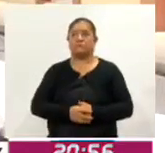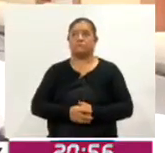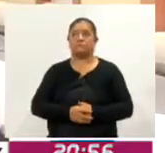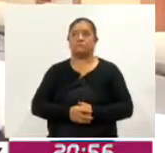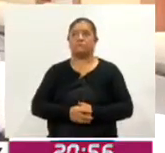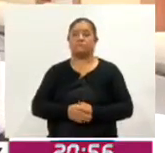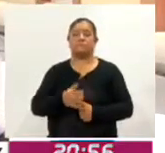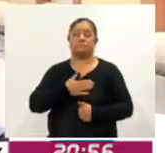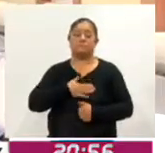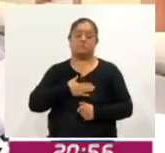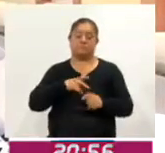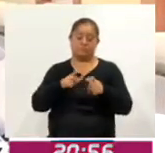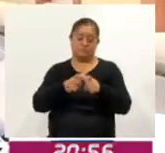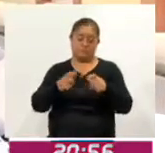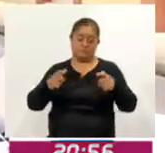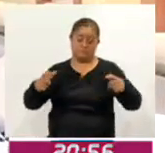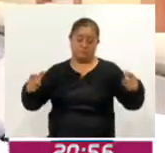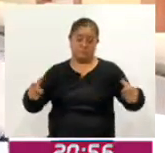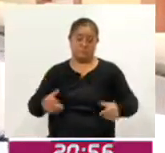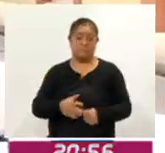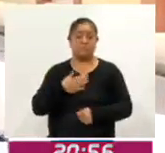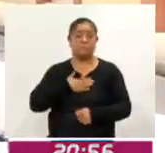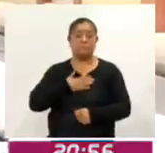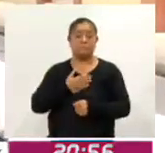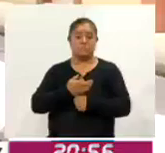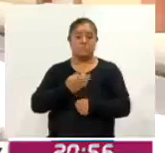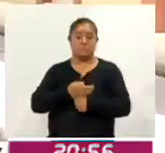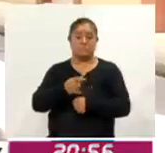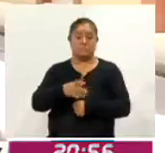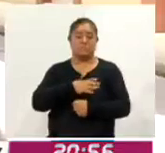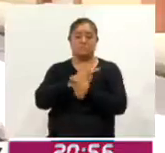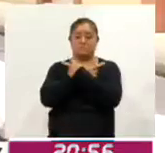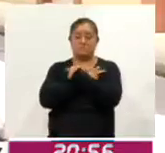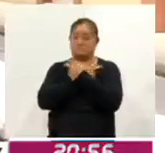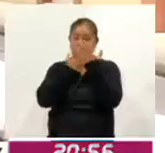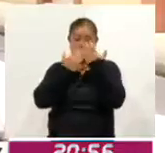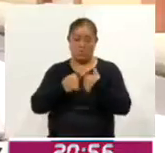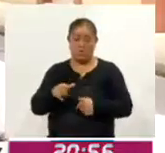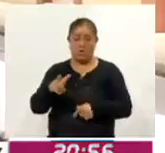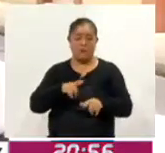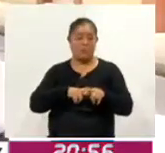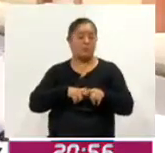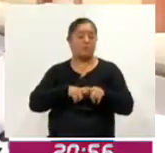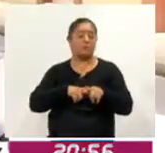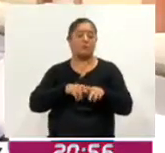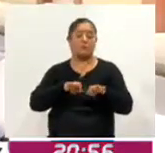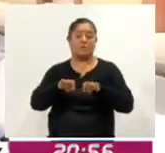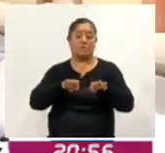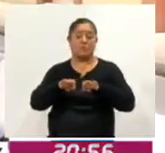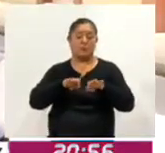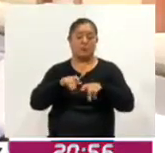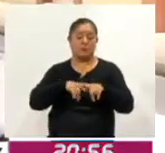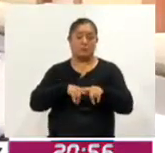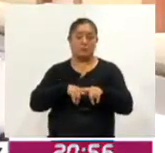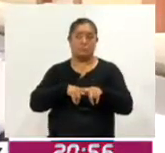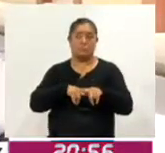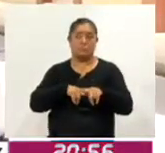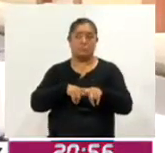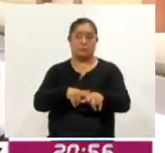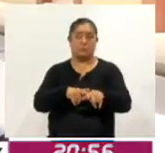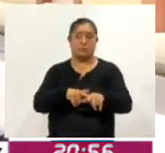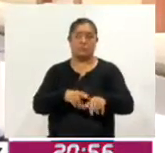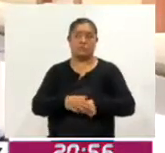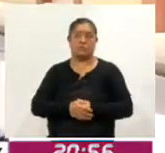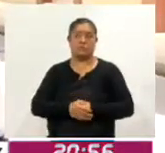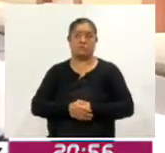ir creciendo, y lo cual desde ahorita nosotros no hay vacaciones, seguimos trabajando. Ahorita tenemos evento, ahorita